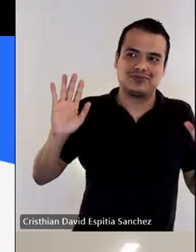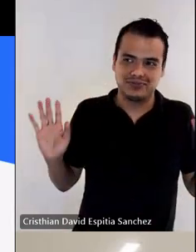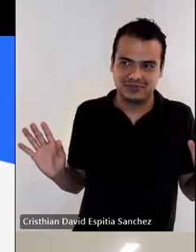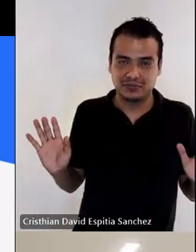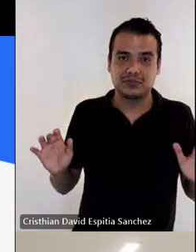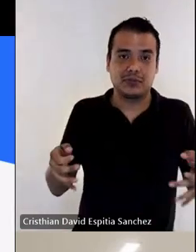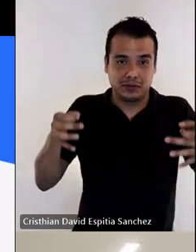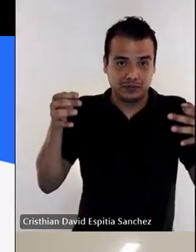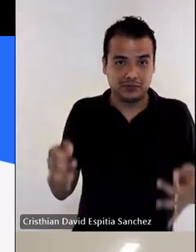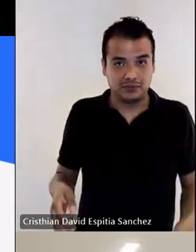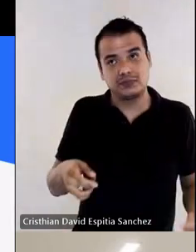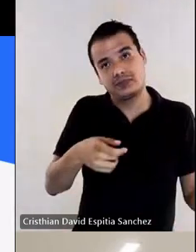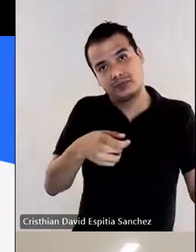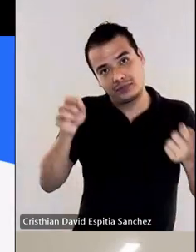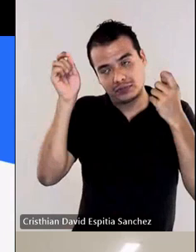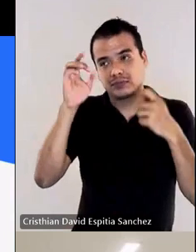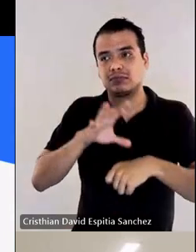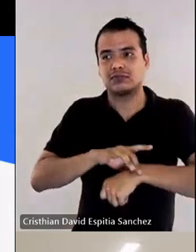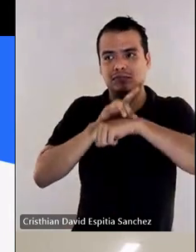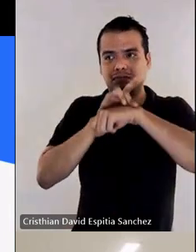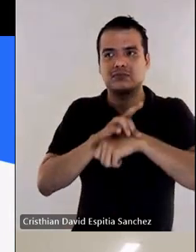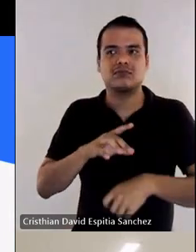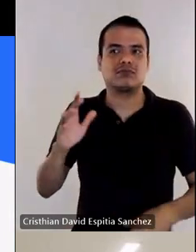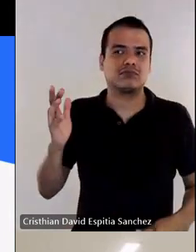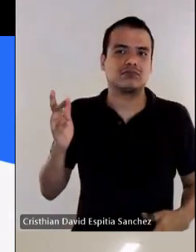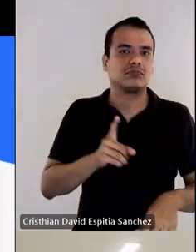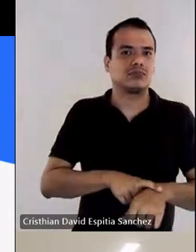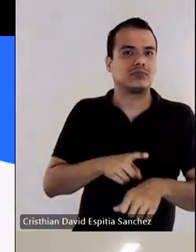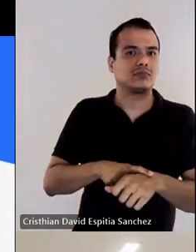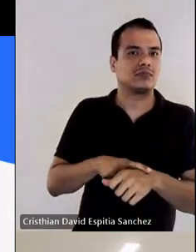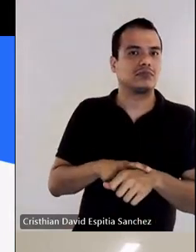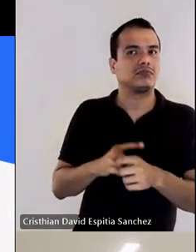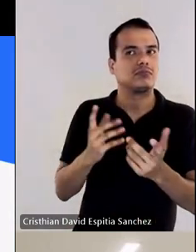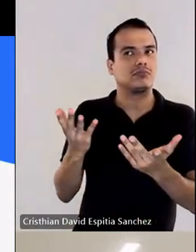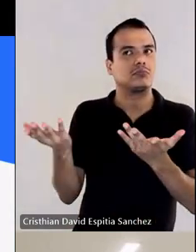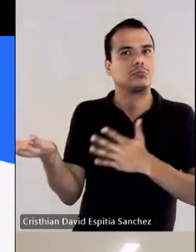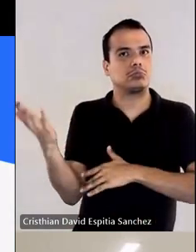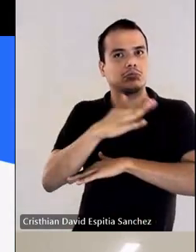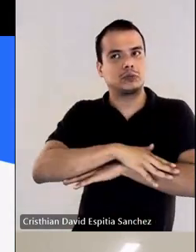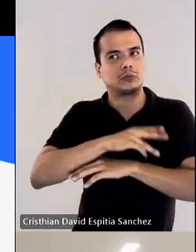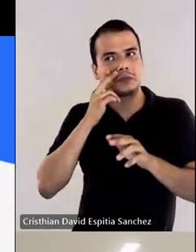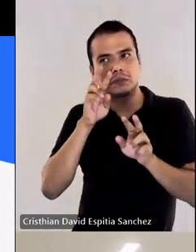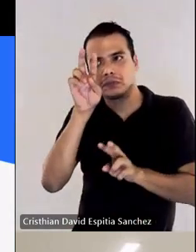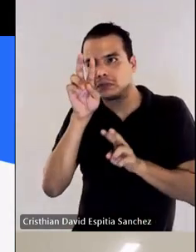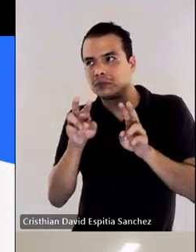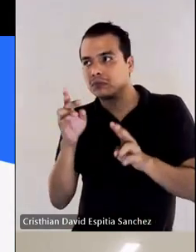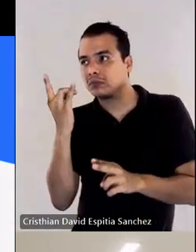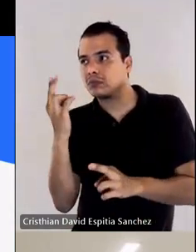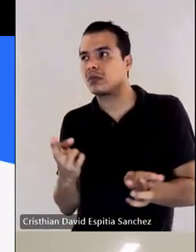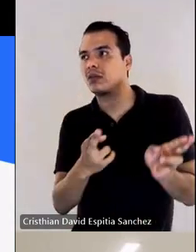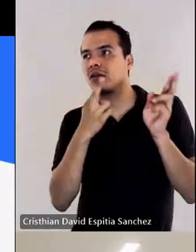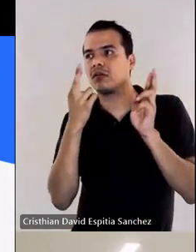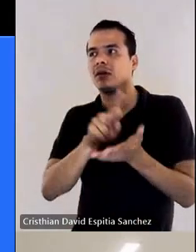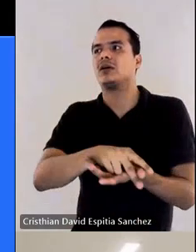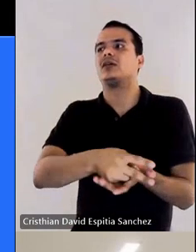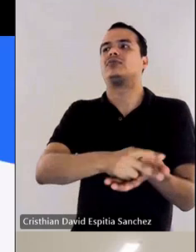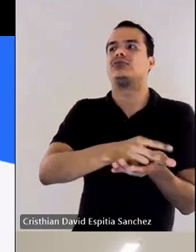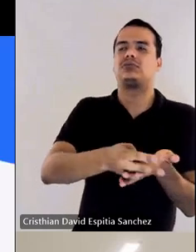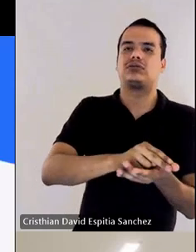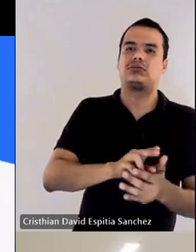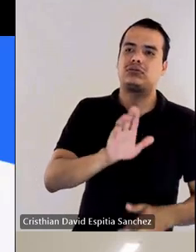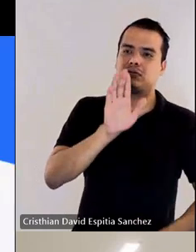valoración porque lo van a revisar por lo menos por un periodo de 24 horas para saber cuántas veces sigue convulsionando en ese momento.